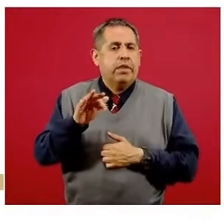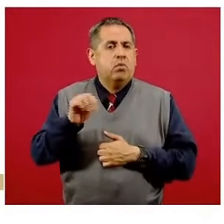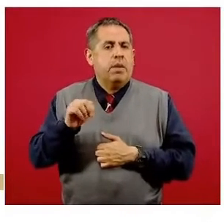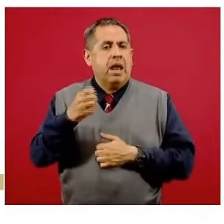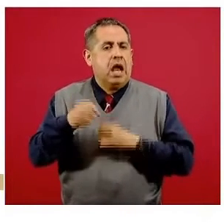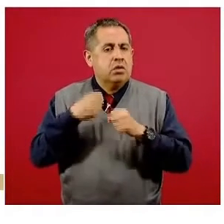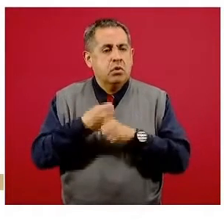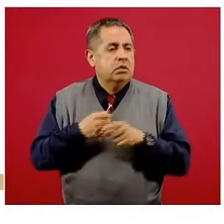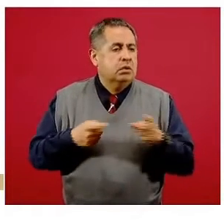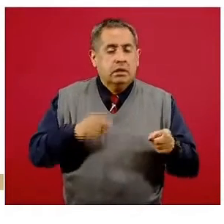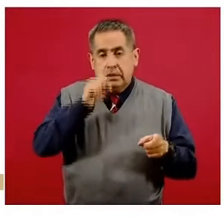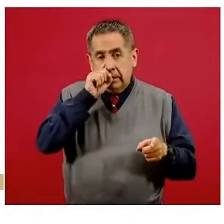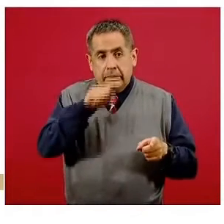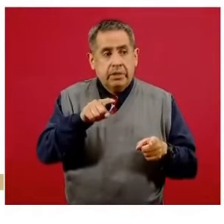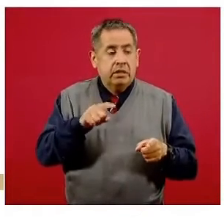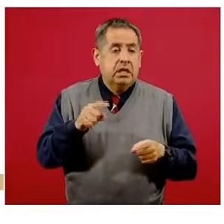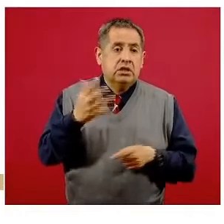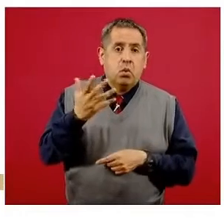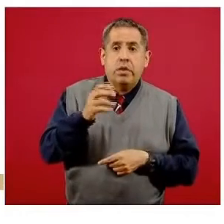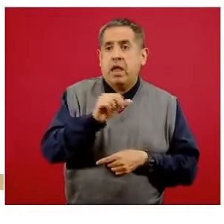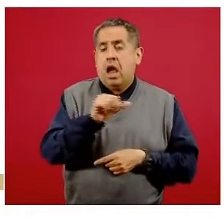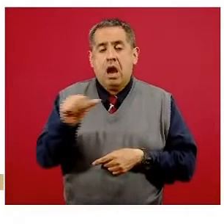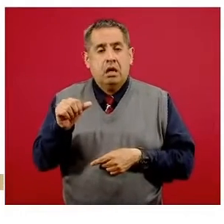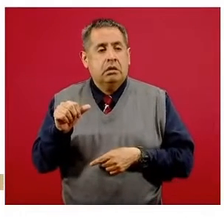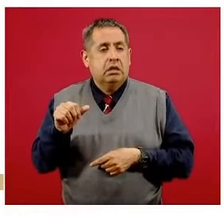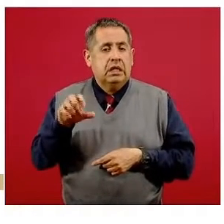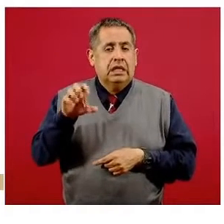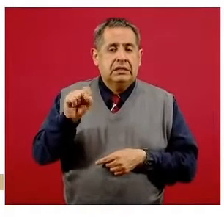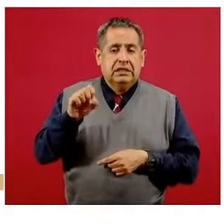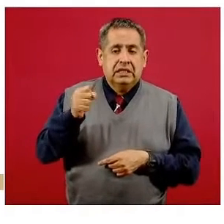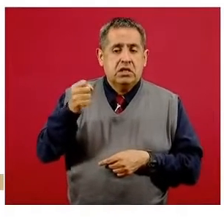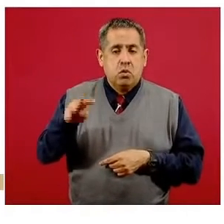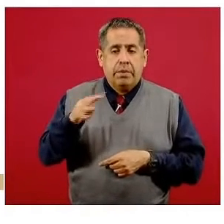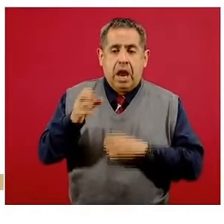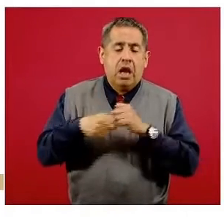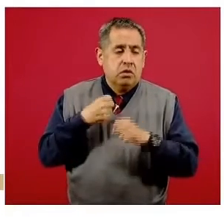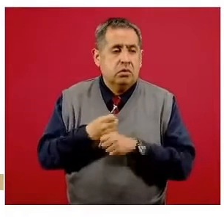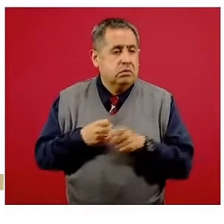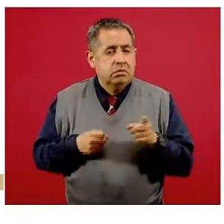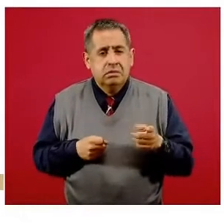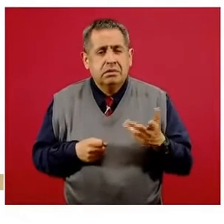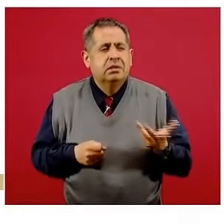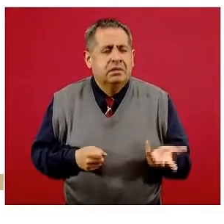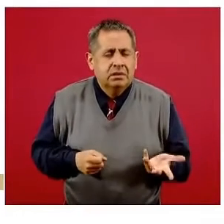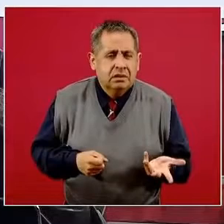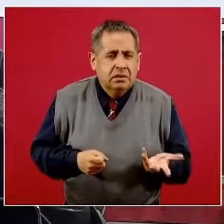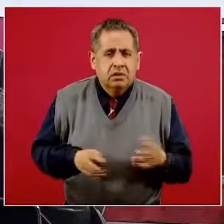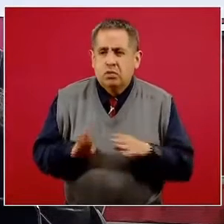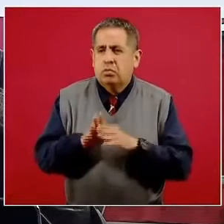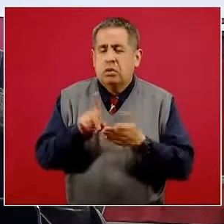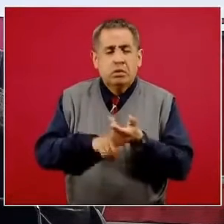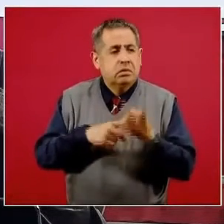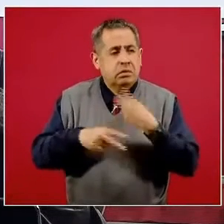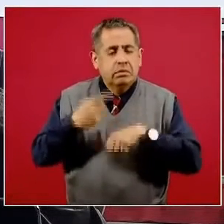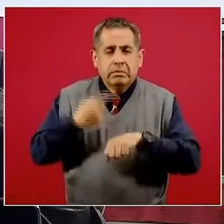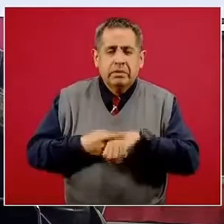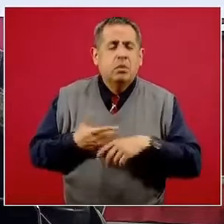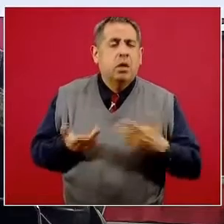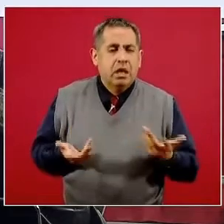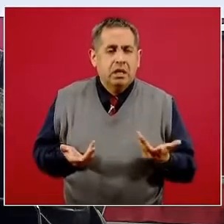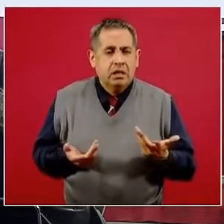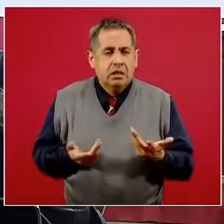49 años como en edades de 50 a 69 años. ¿Y esto qué consecuencias tiene en términos